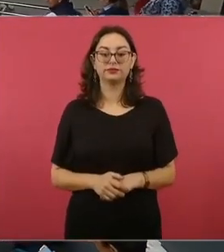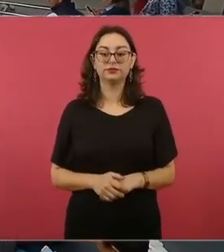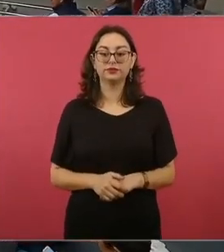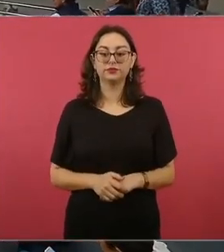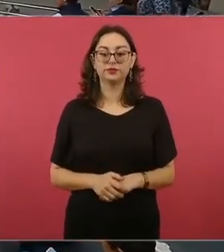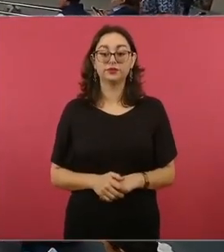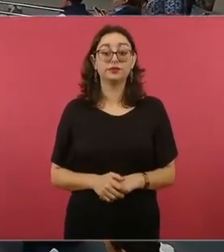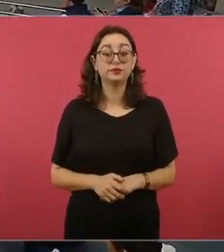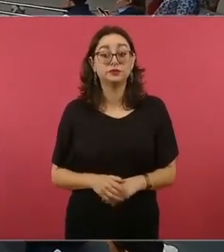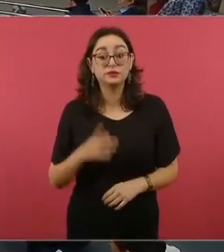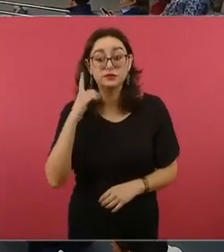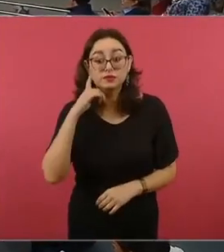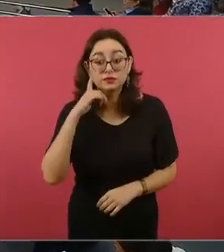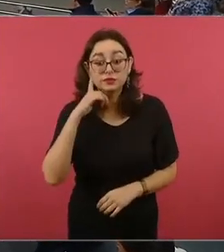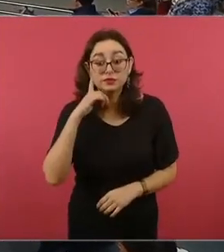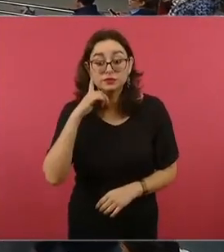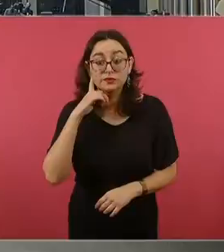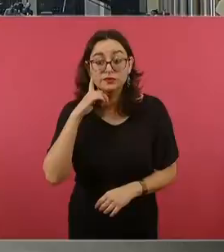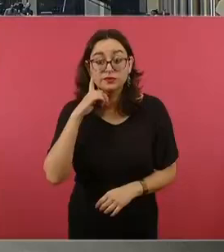¿Mande?